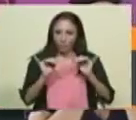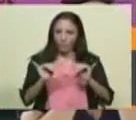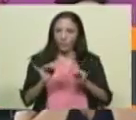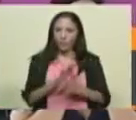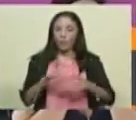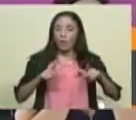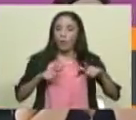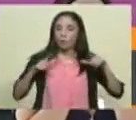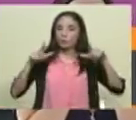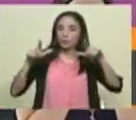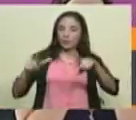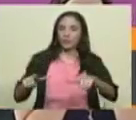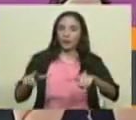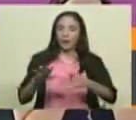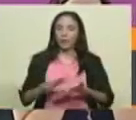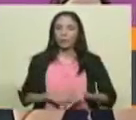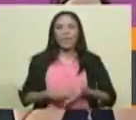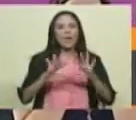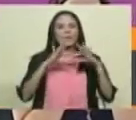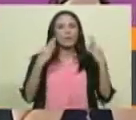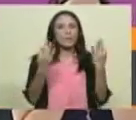el certificado a la familia